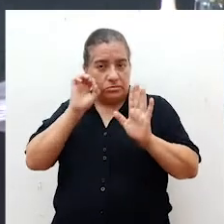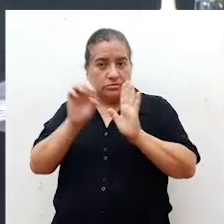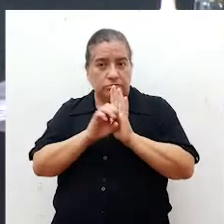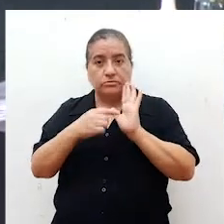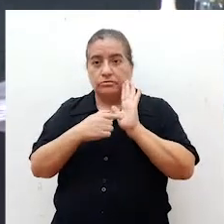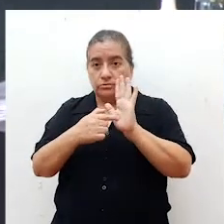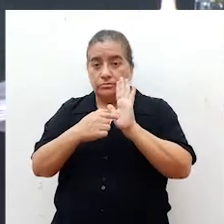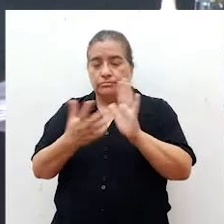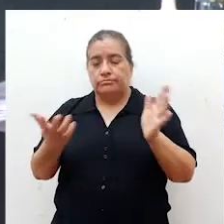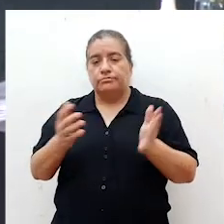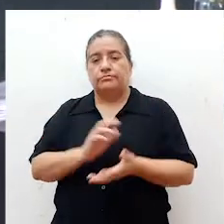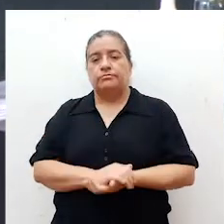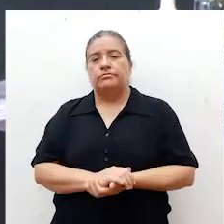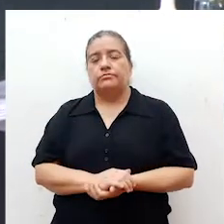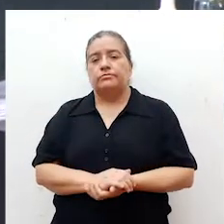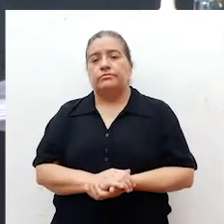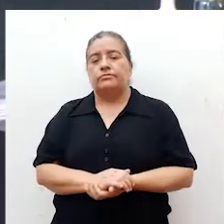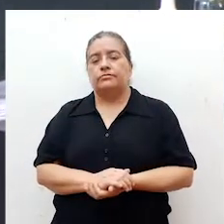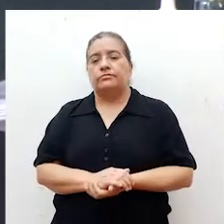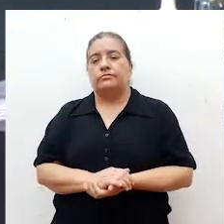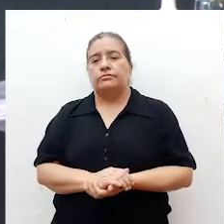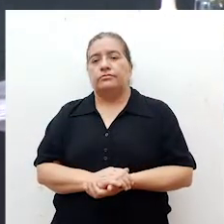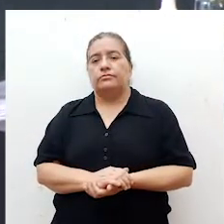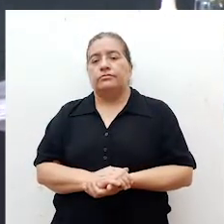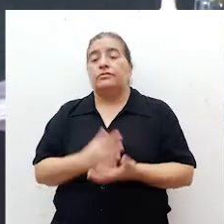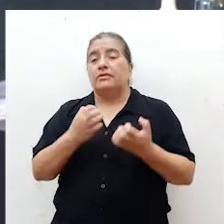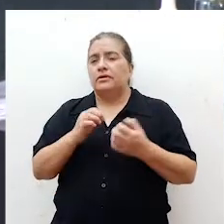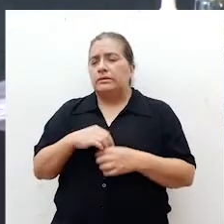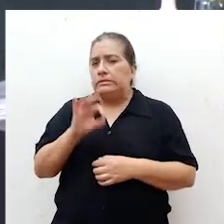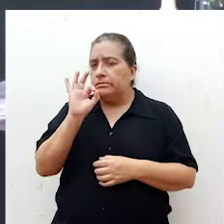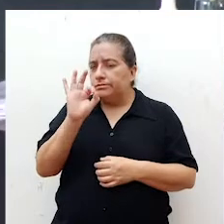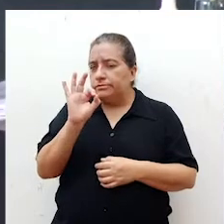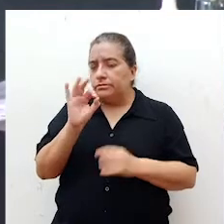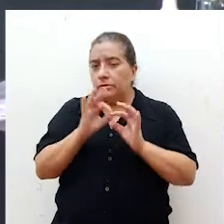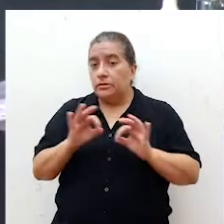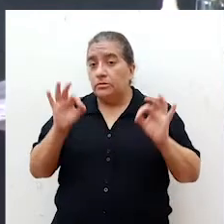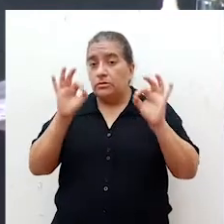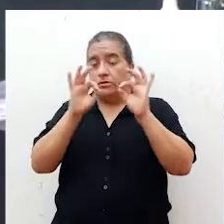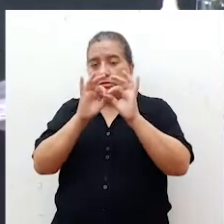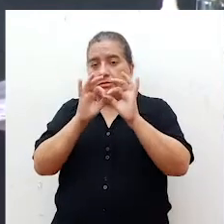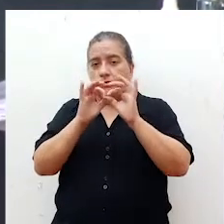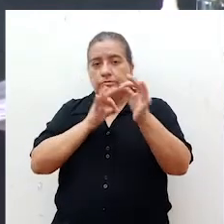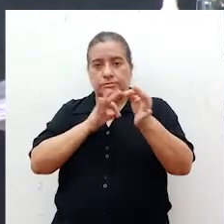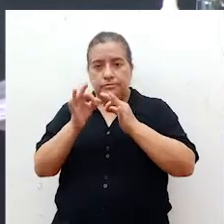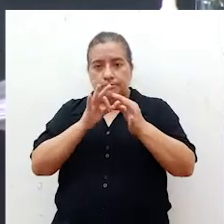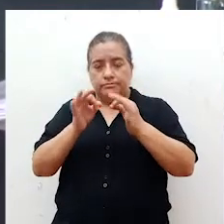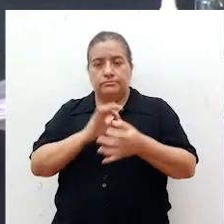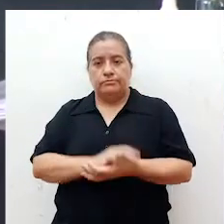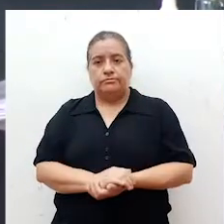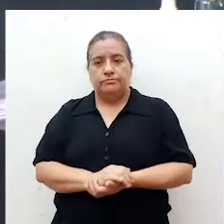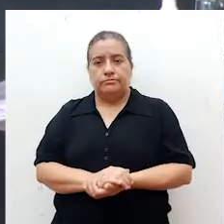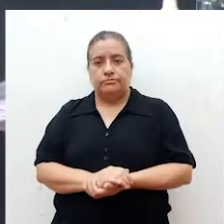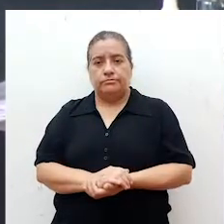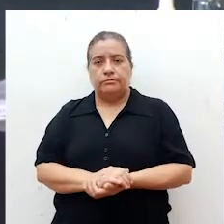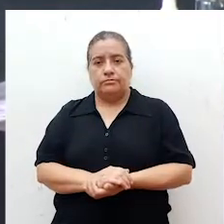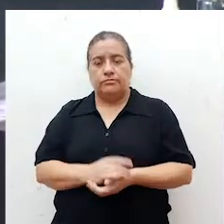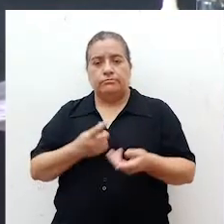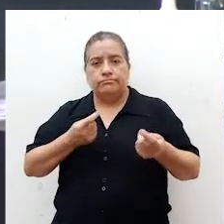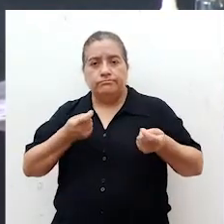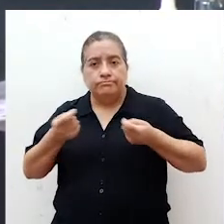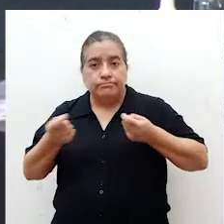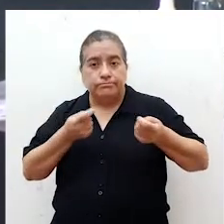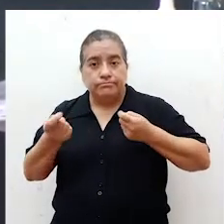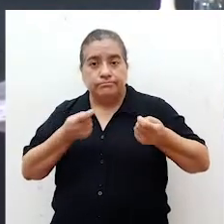de iniciar algunos de los ejemplos que quiero poner, quiero subrayar algo que nos parece a